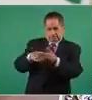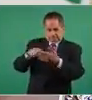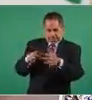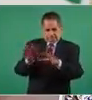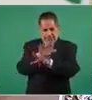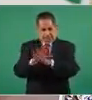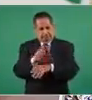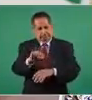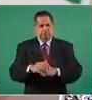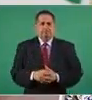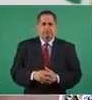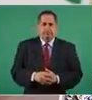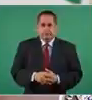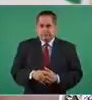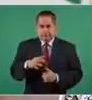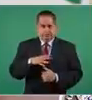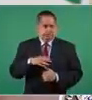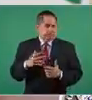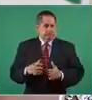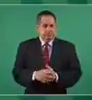tenemos que